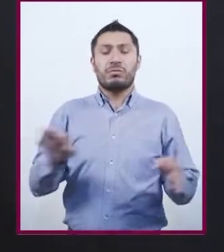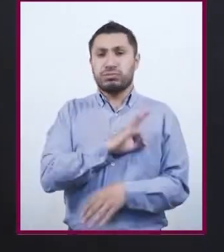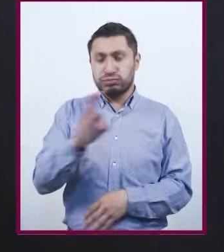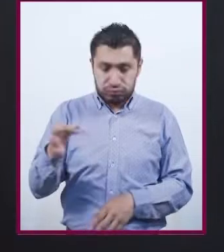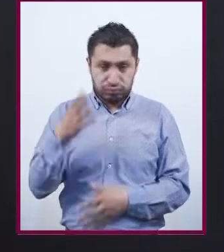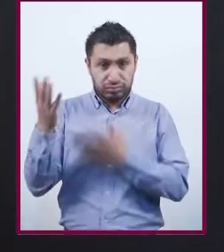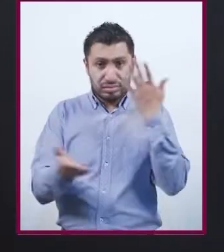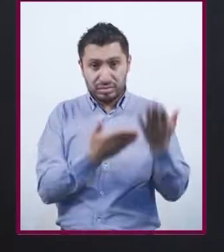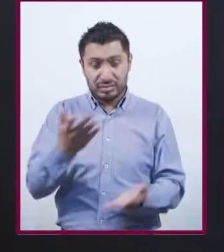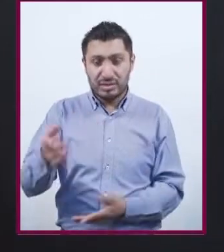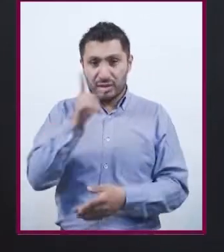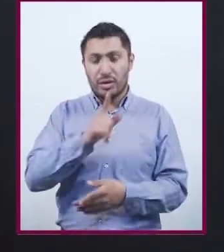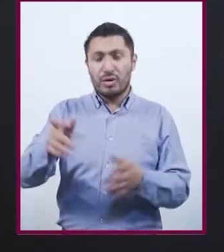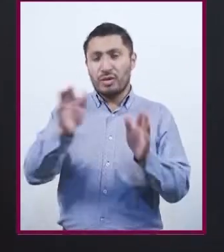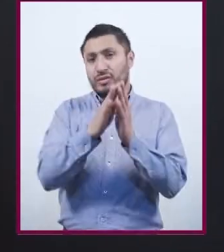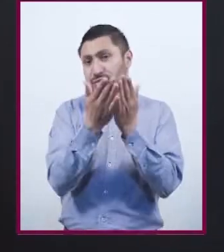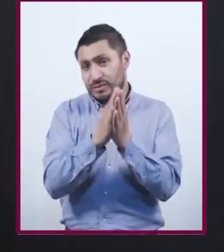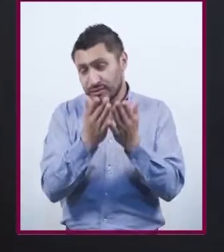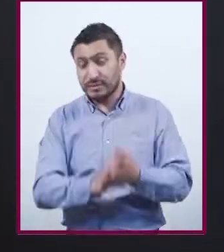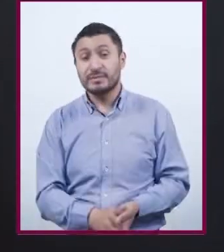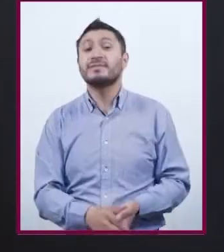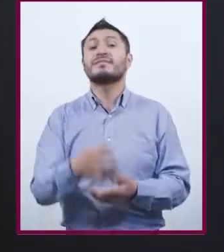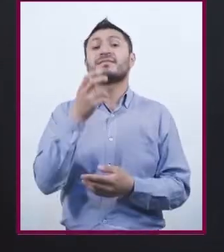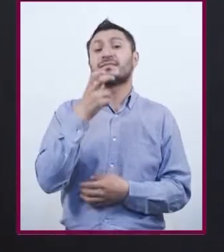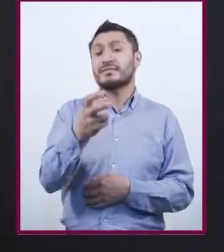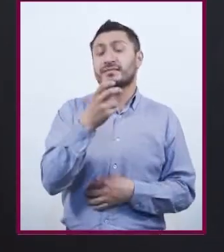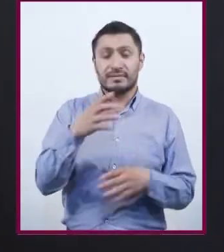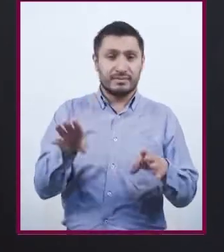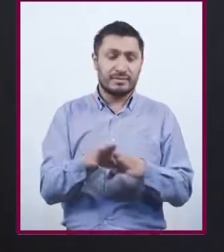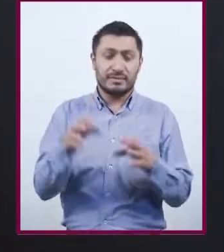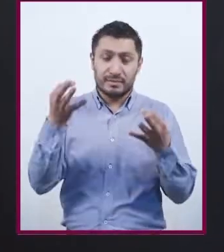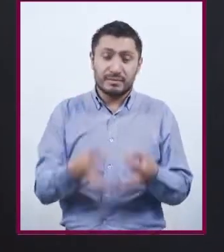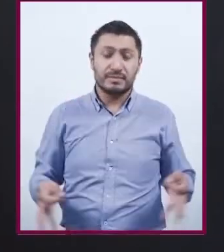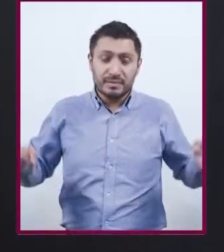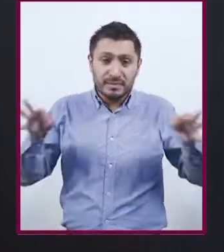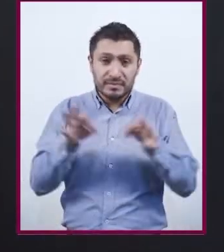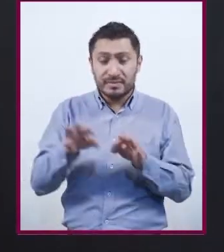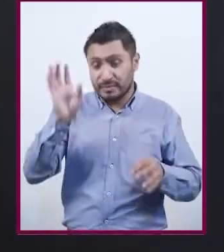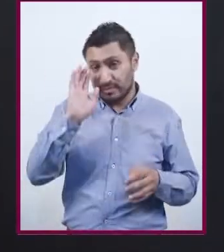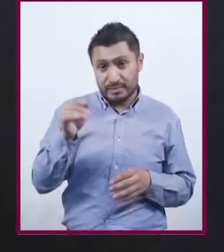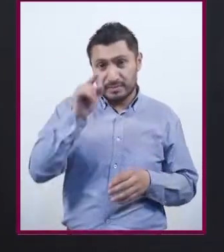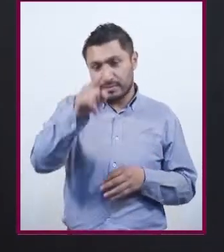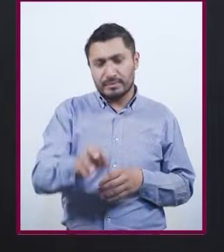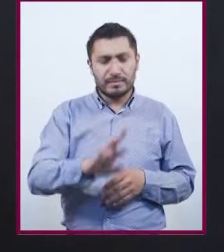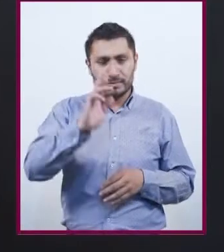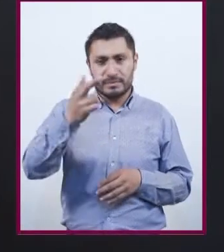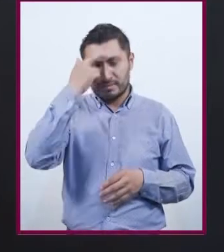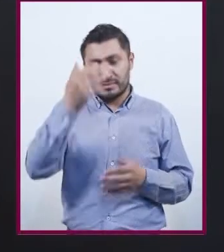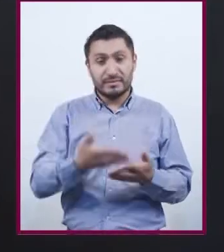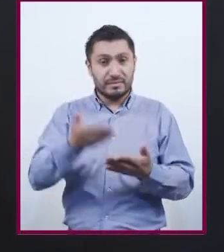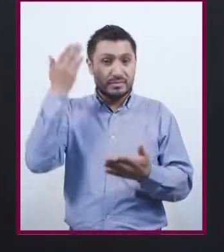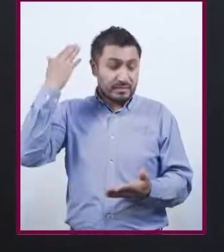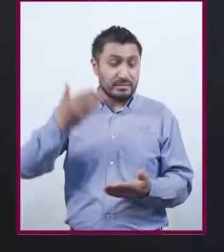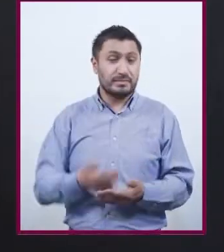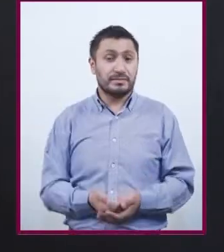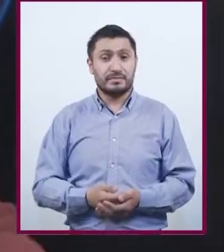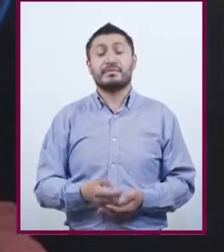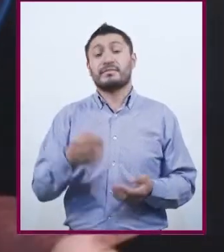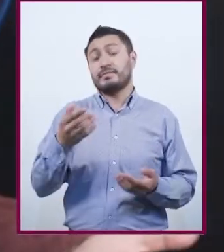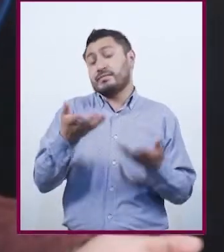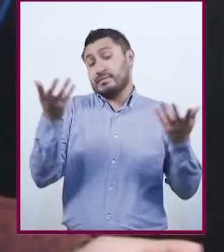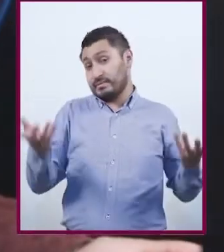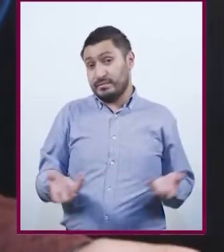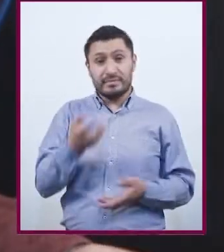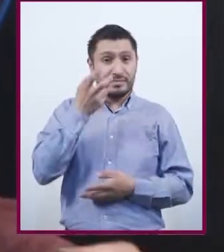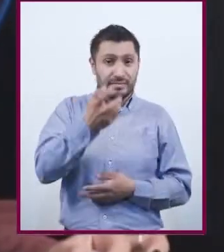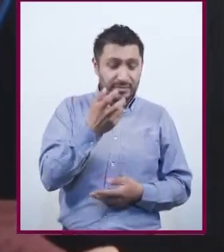la historia puede estudiarse a la luz de las obras literarias, pues estas son fuente valiosa a la hora de reconstruir el pasado. Al